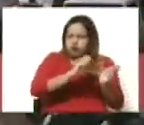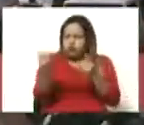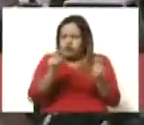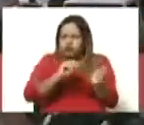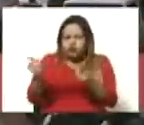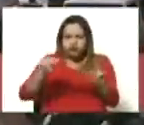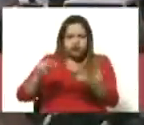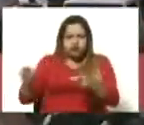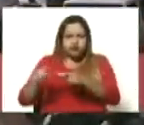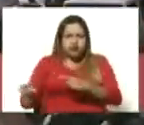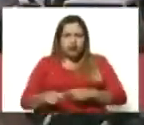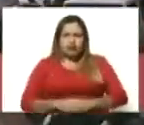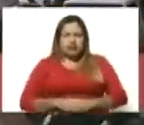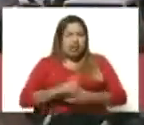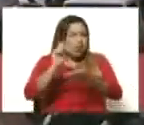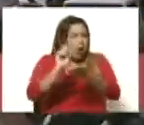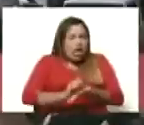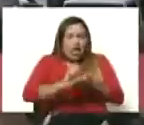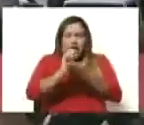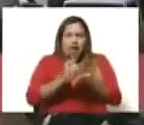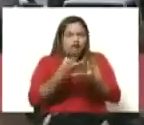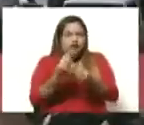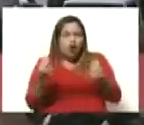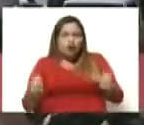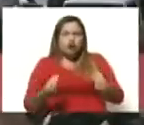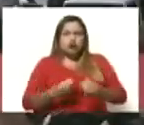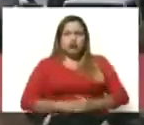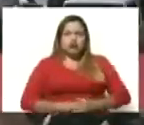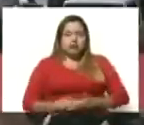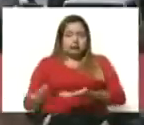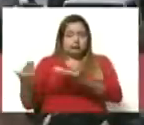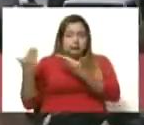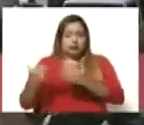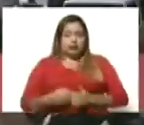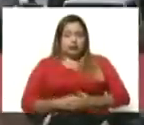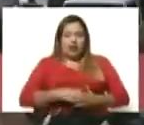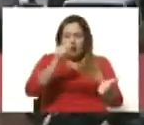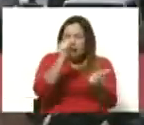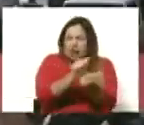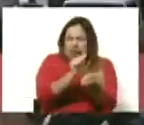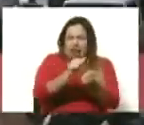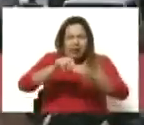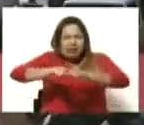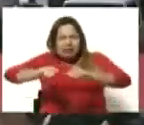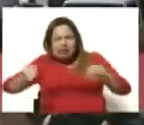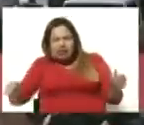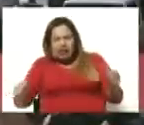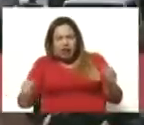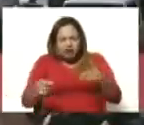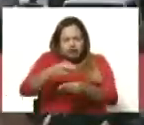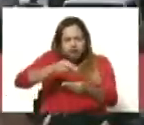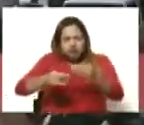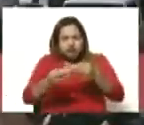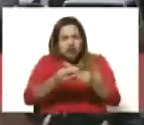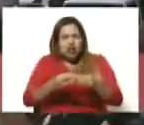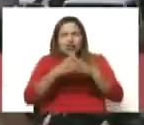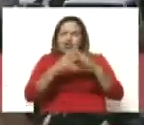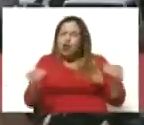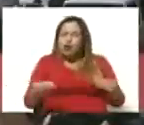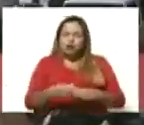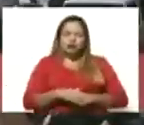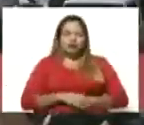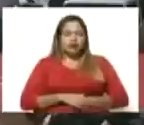bueno, toneladas y toneladas de lodo, piedras y de todo, sedimentos, de